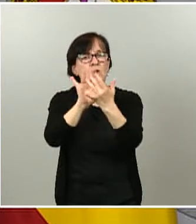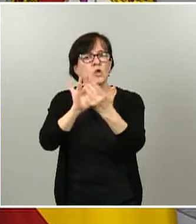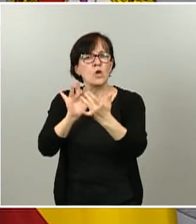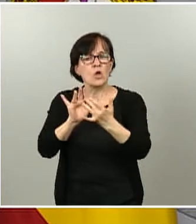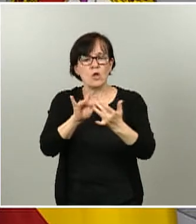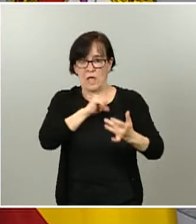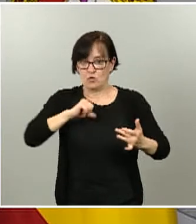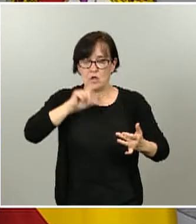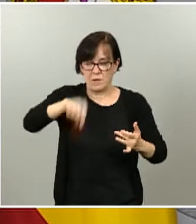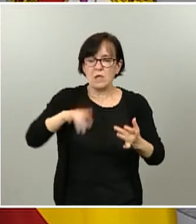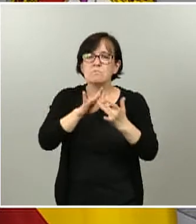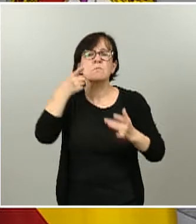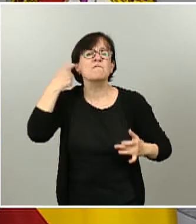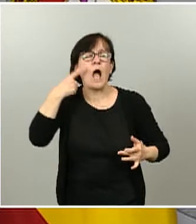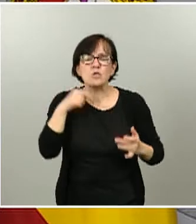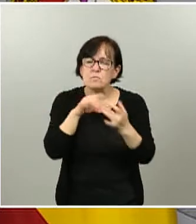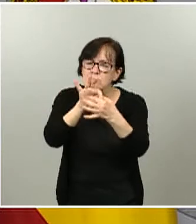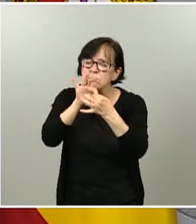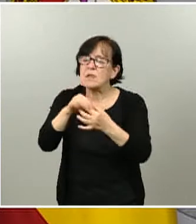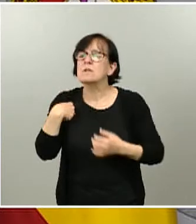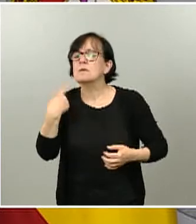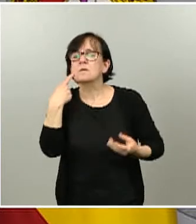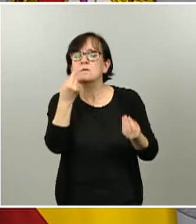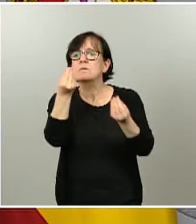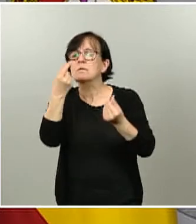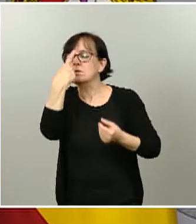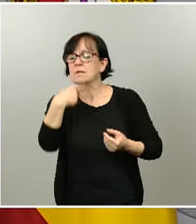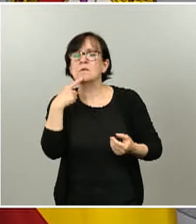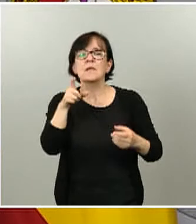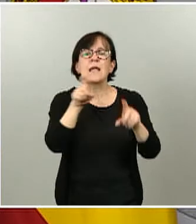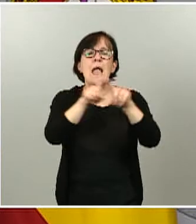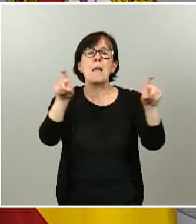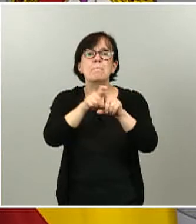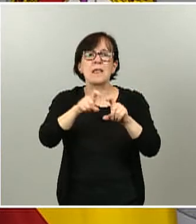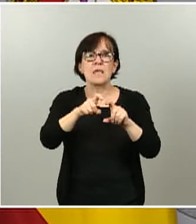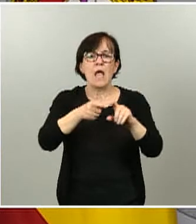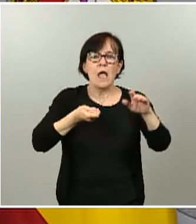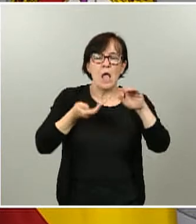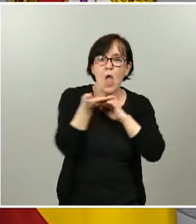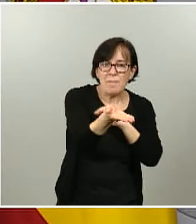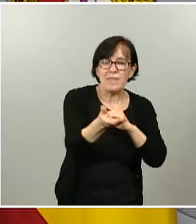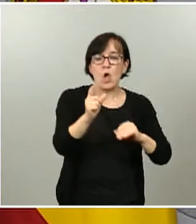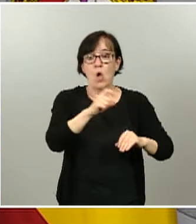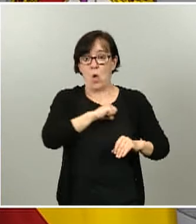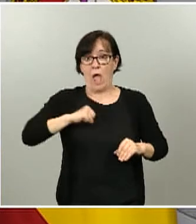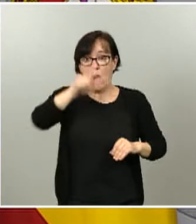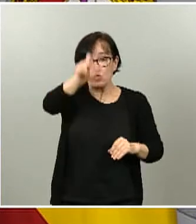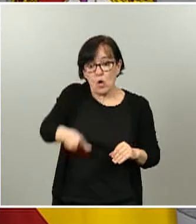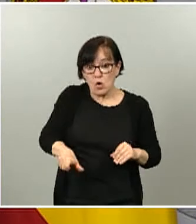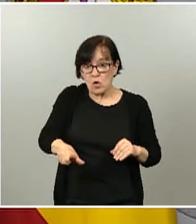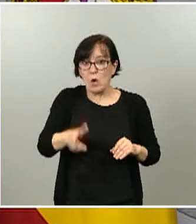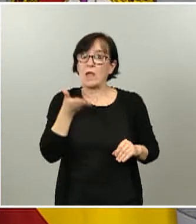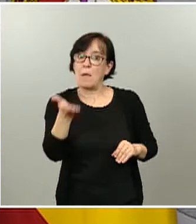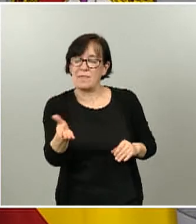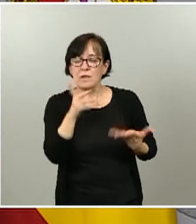hecho, conociendo cuál es el perfil de la empresa demandante o del autónomo demandante, conocemos también cuáles son las